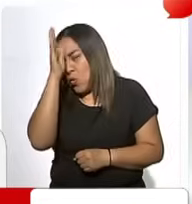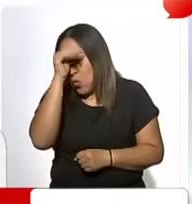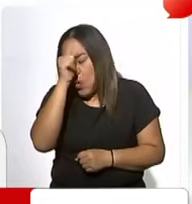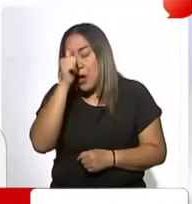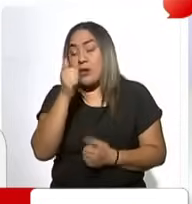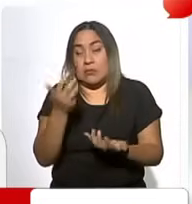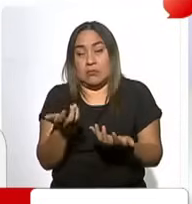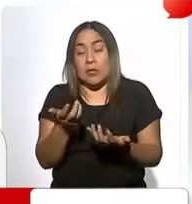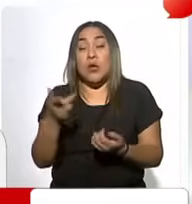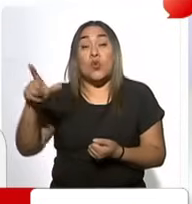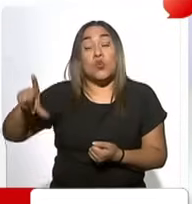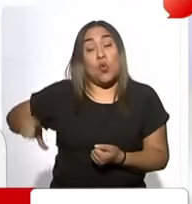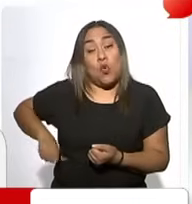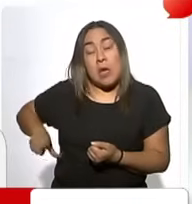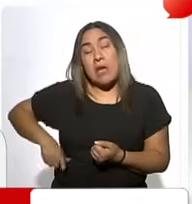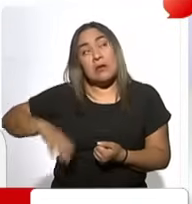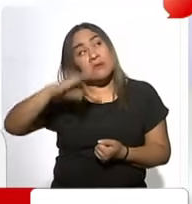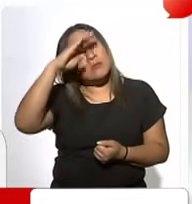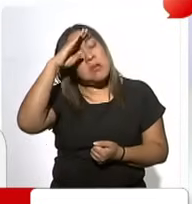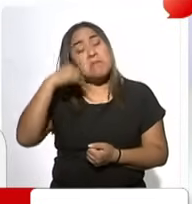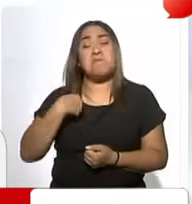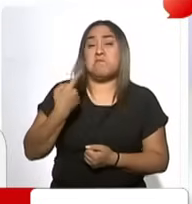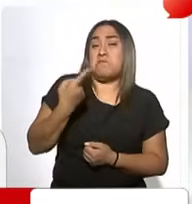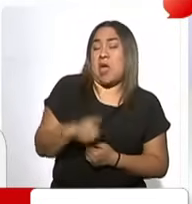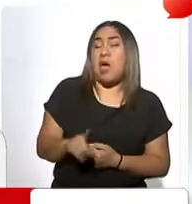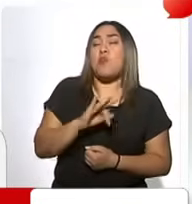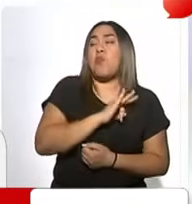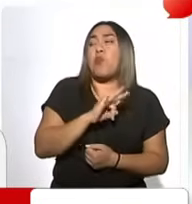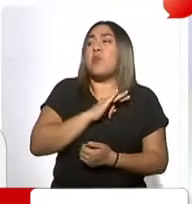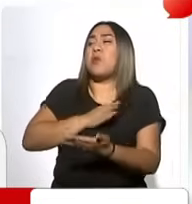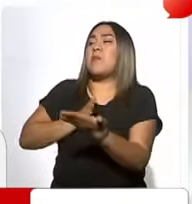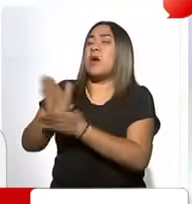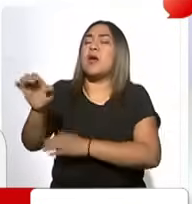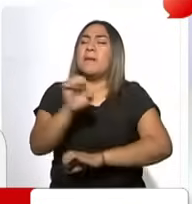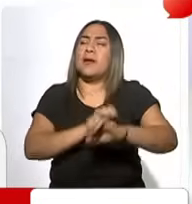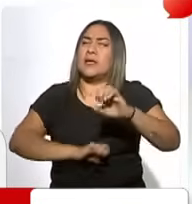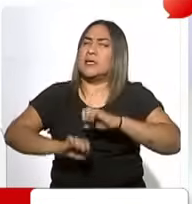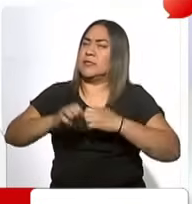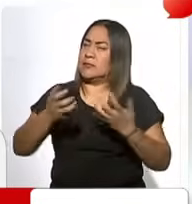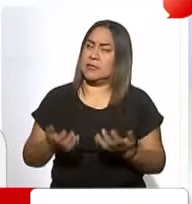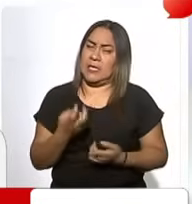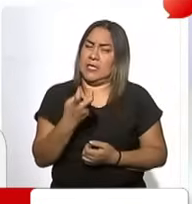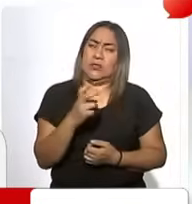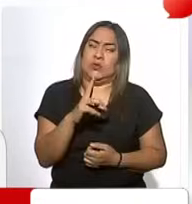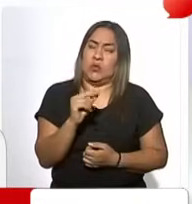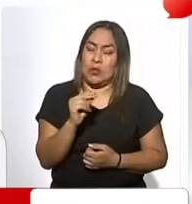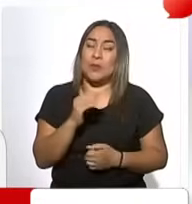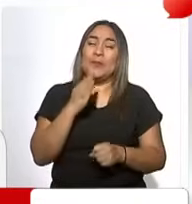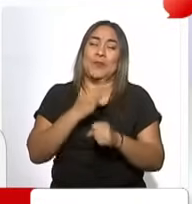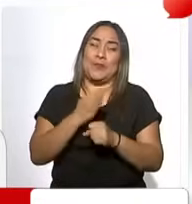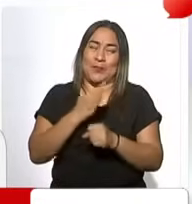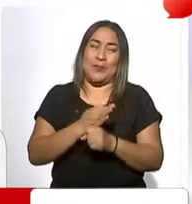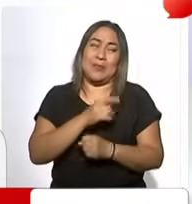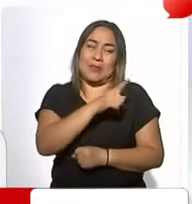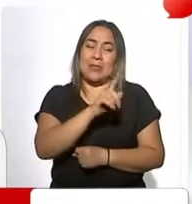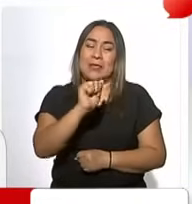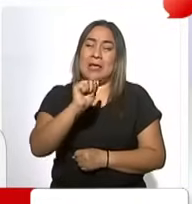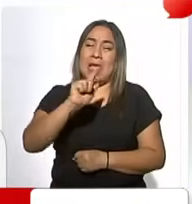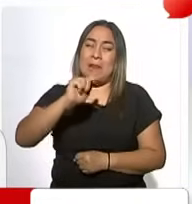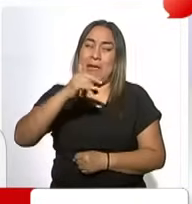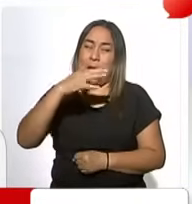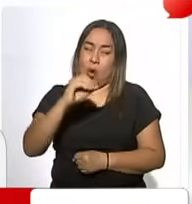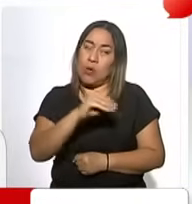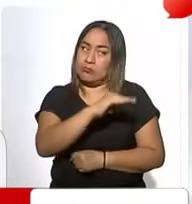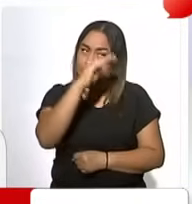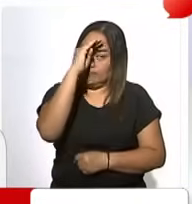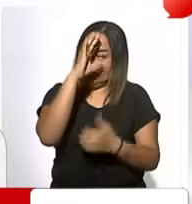la decisión de un gobierno de allanar una sede diplomática entonces me parece que eso tiene que ir por ahí hoy ha pedido al magro bueno la visión que pone al magro y que